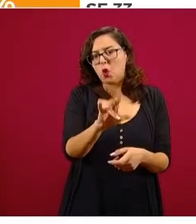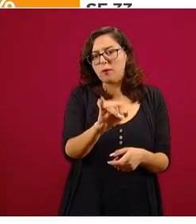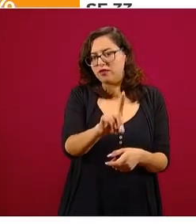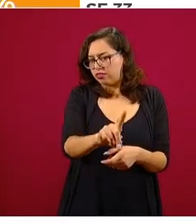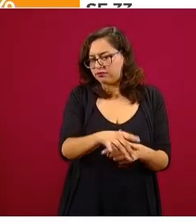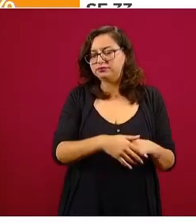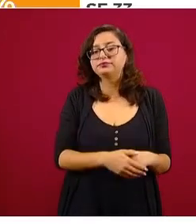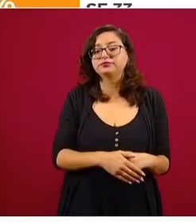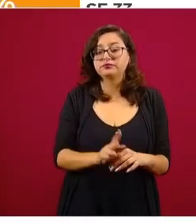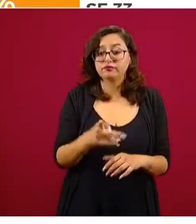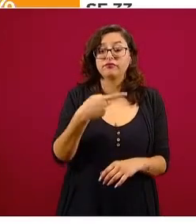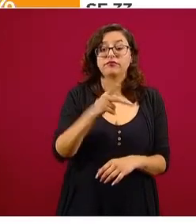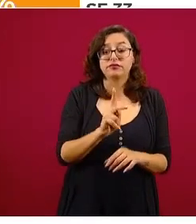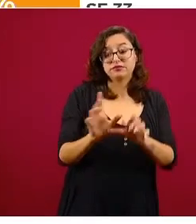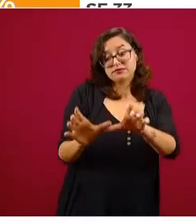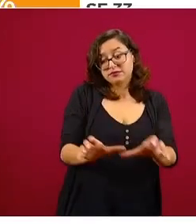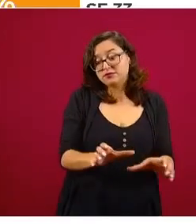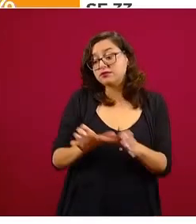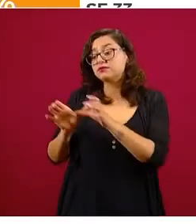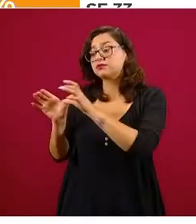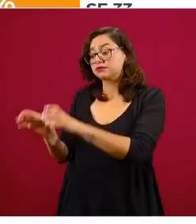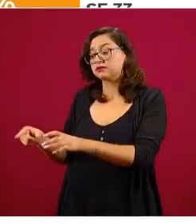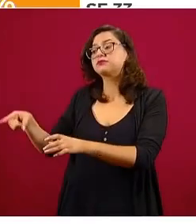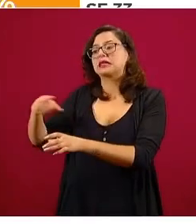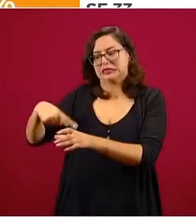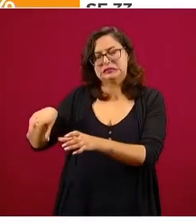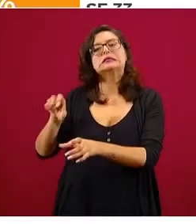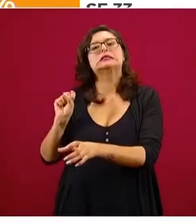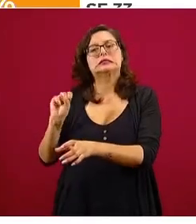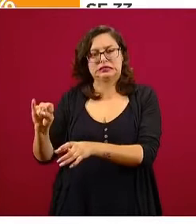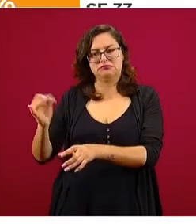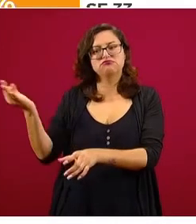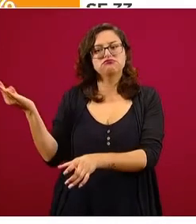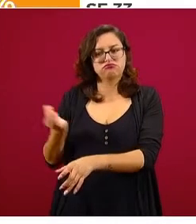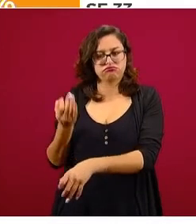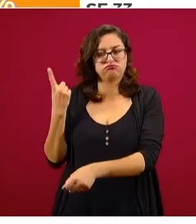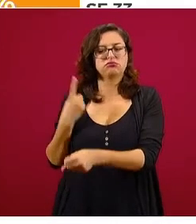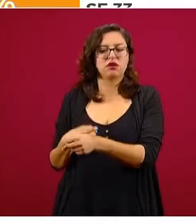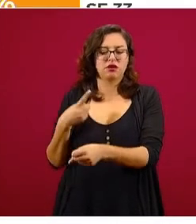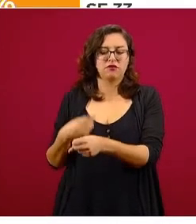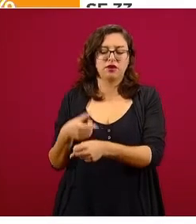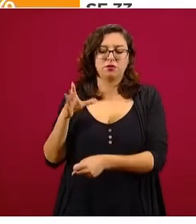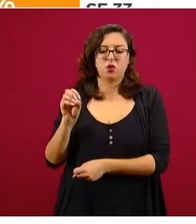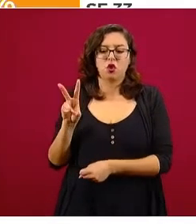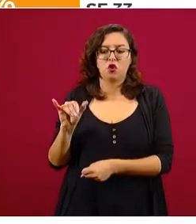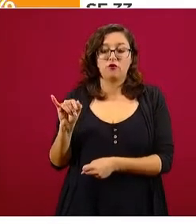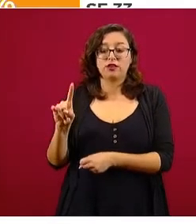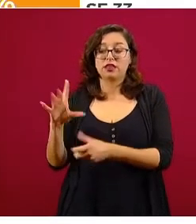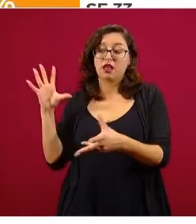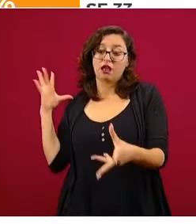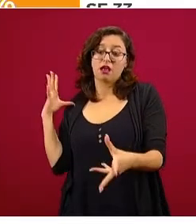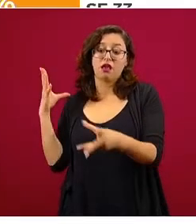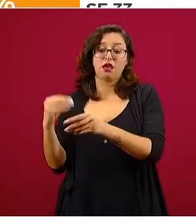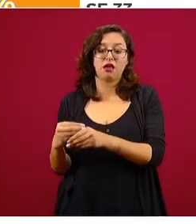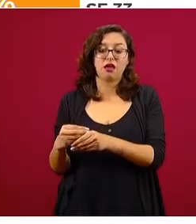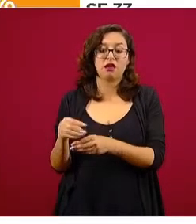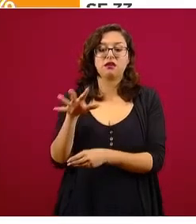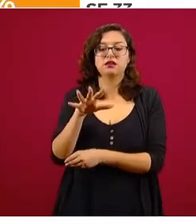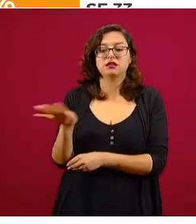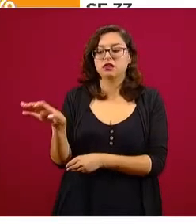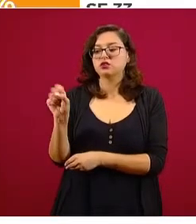enfermedad. Pero asimismo entonces tenemos el grupo para, de casos confirmados acumulados al corte de día de hoy, que suman